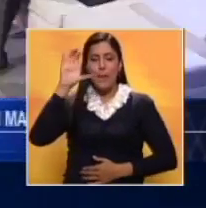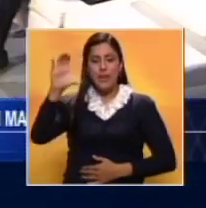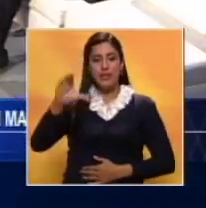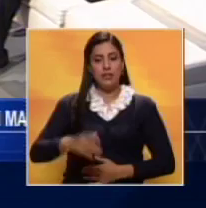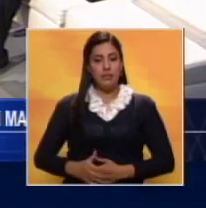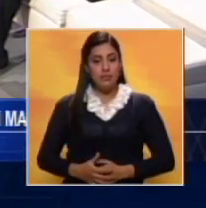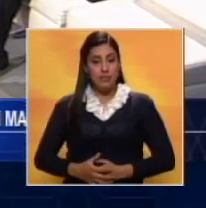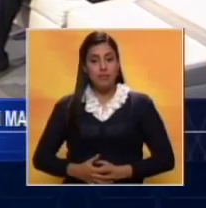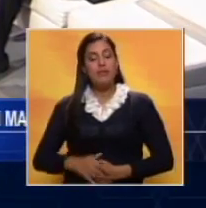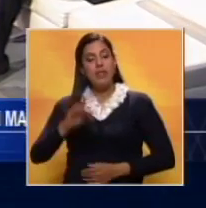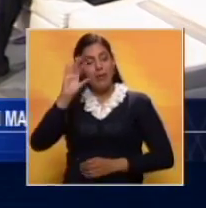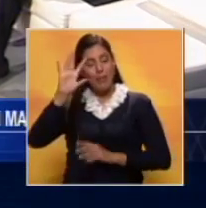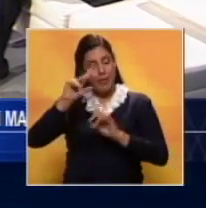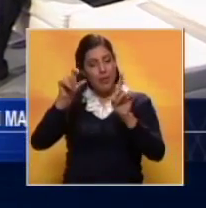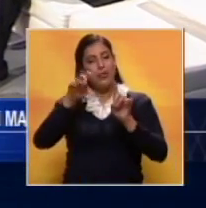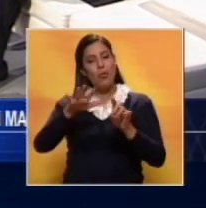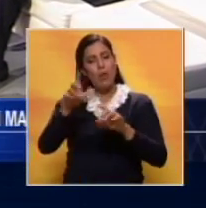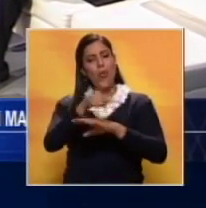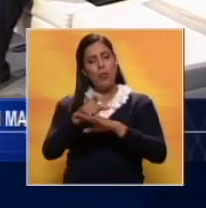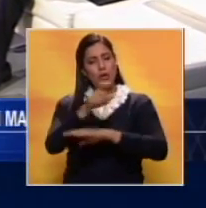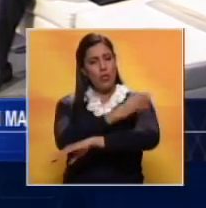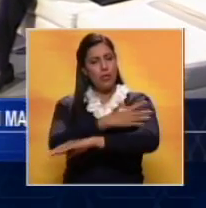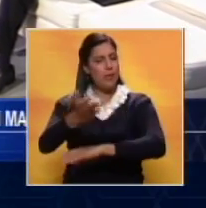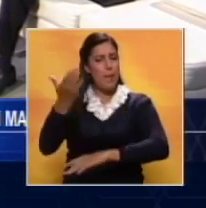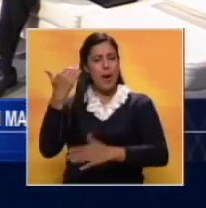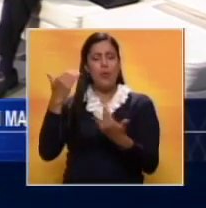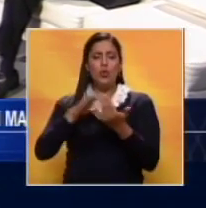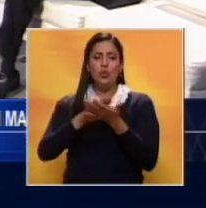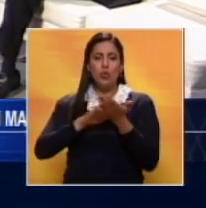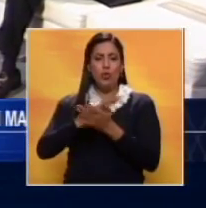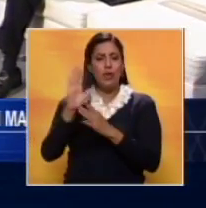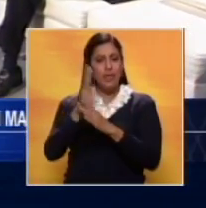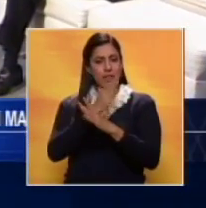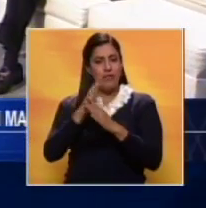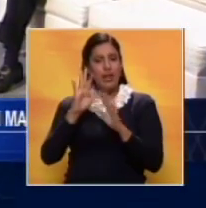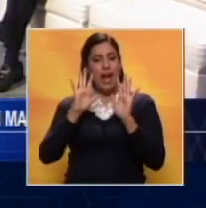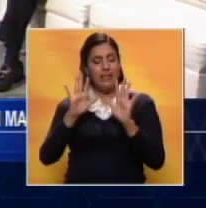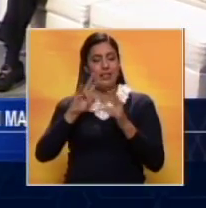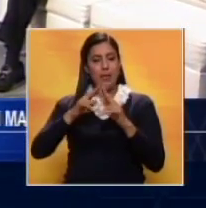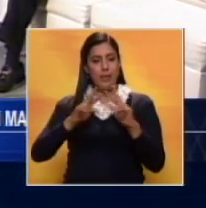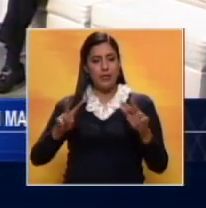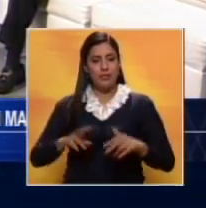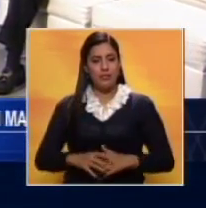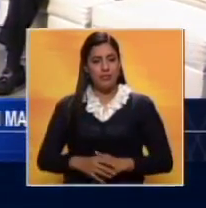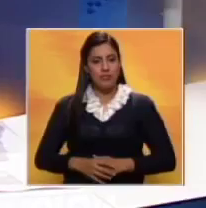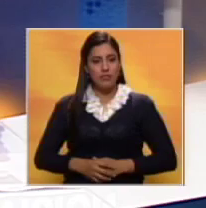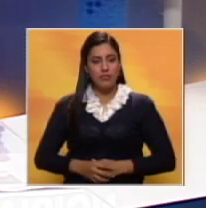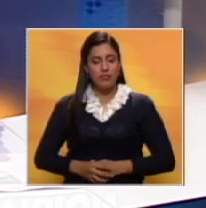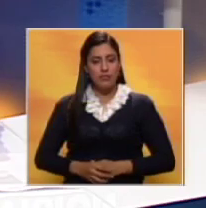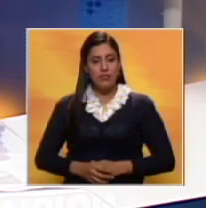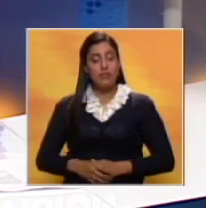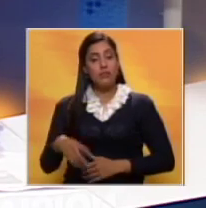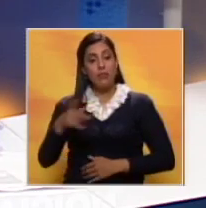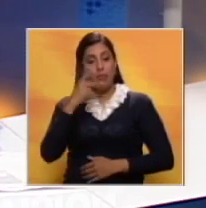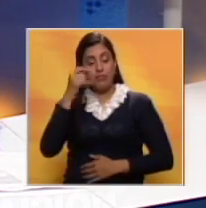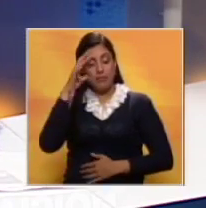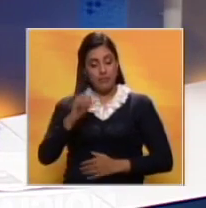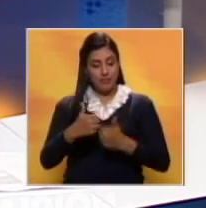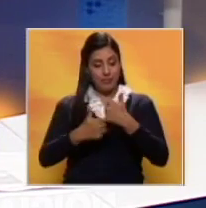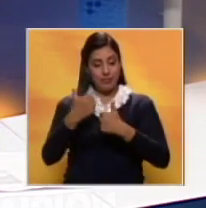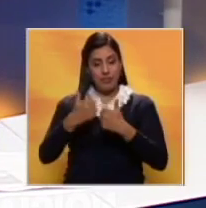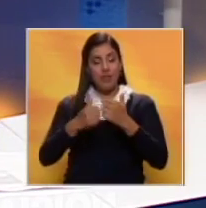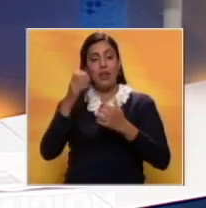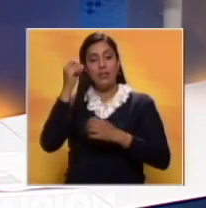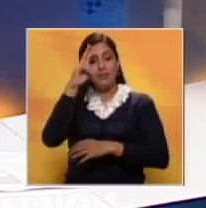país. Llama a un consenso al gobierno y oposición para resolver las diferencias de manera pacífica. El politólogo y candidato a